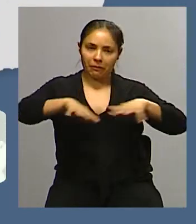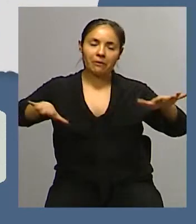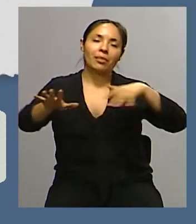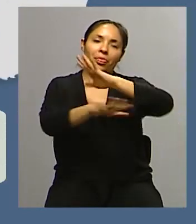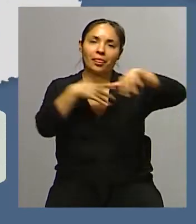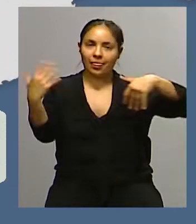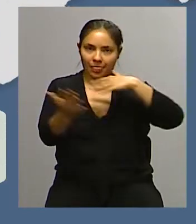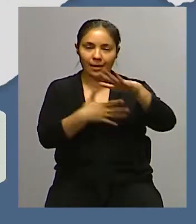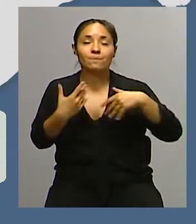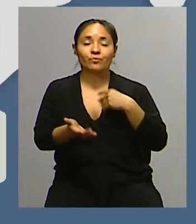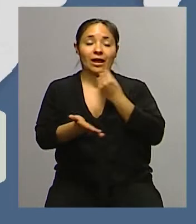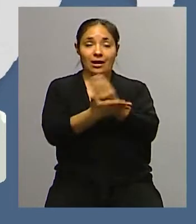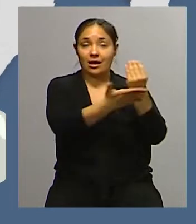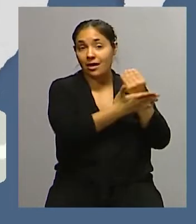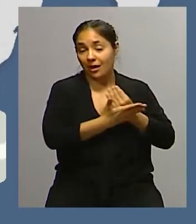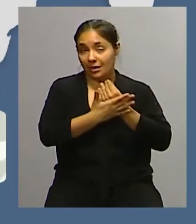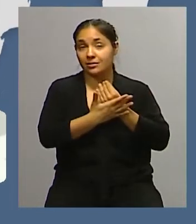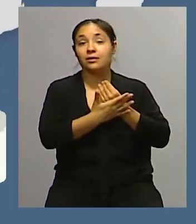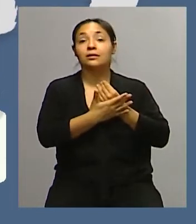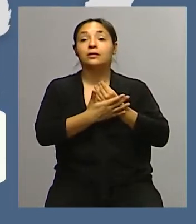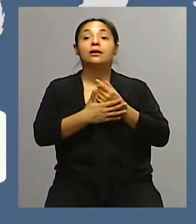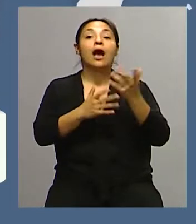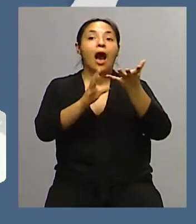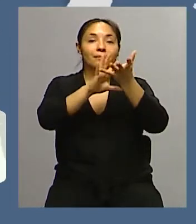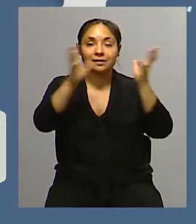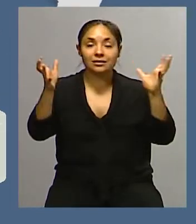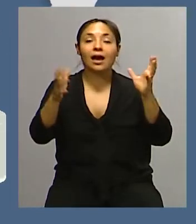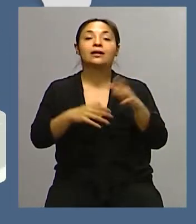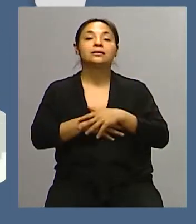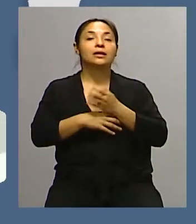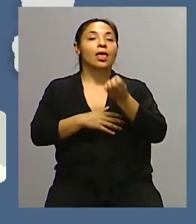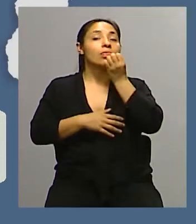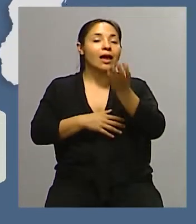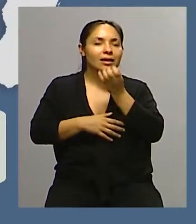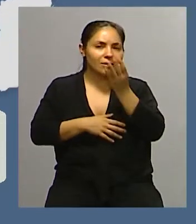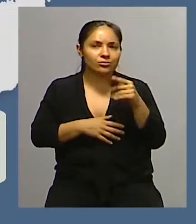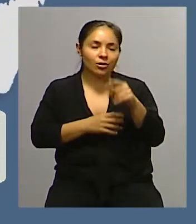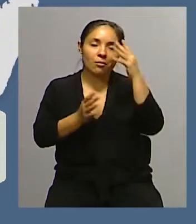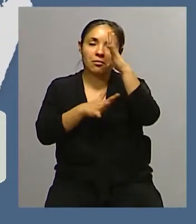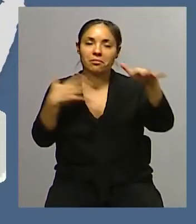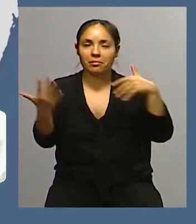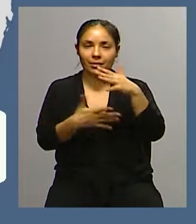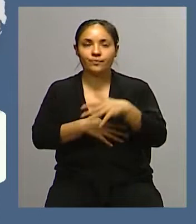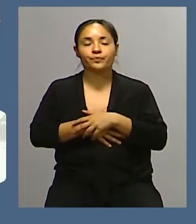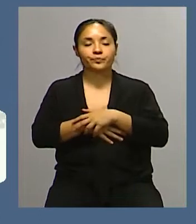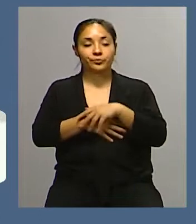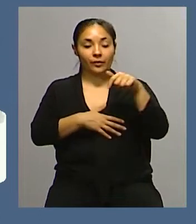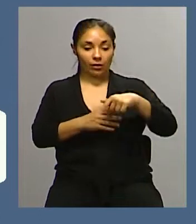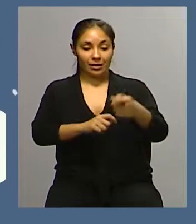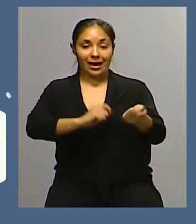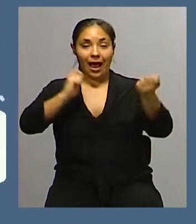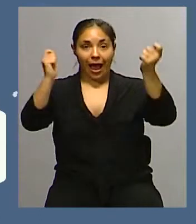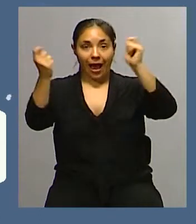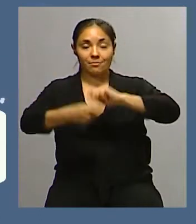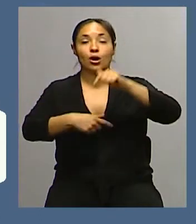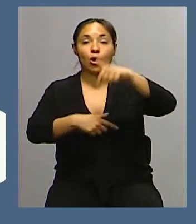líderes sociales que se dieron, de los líderes incluso ambientales. ¿Qué cambios o qué diferencias o avances podemos marcar con